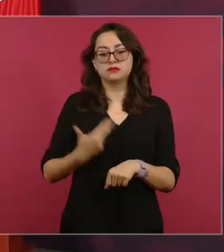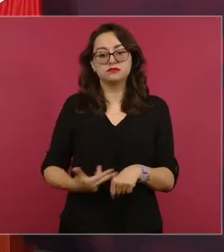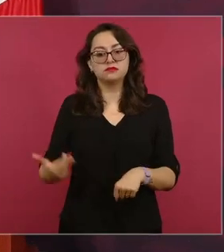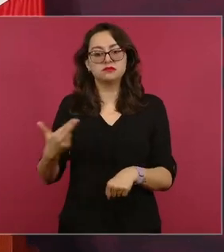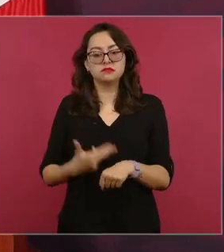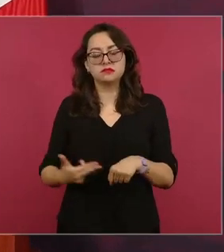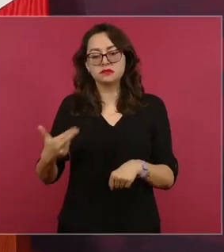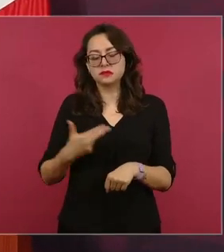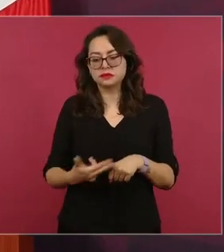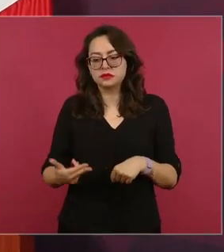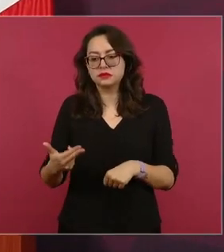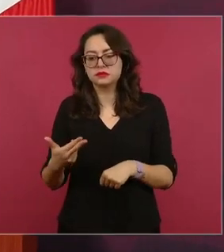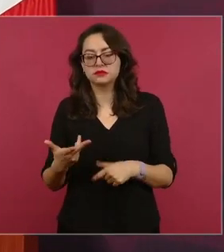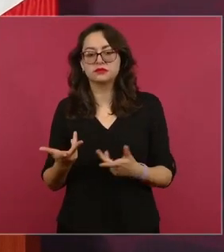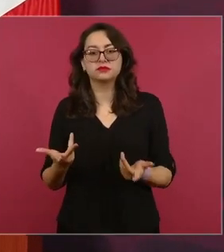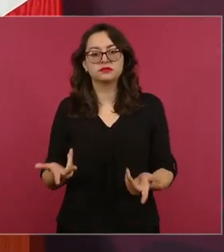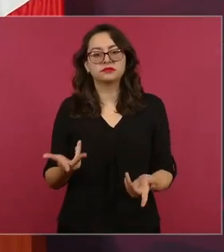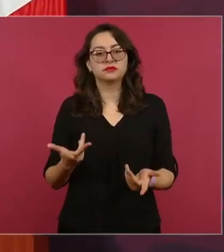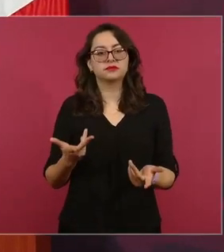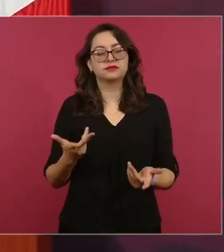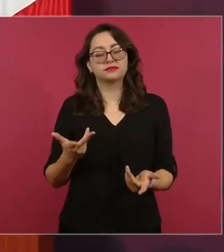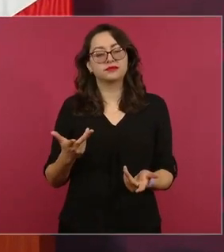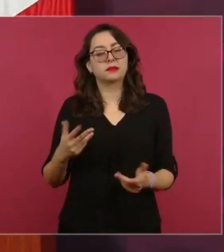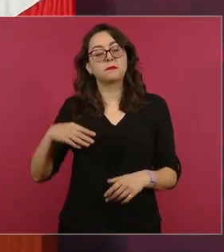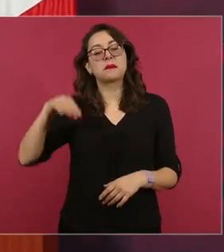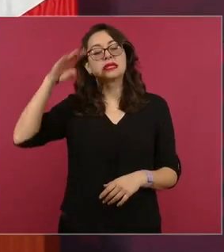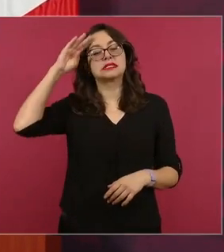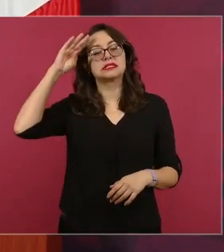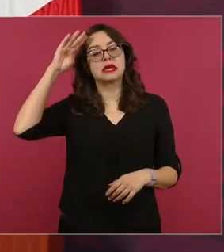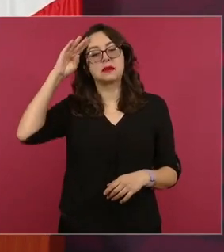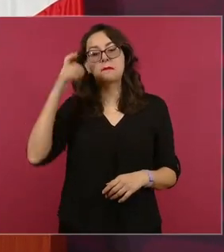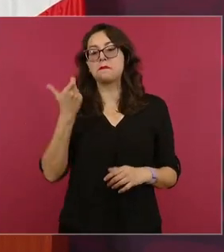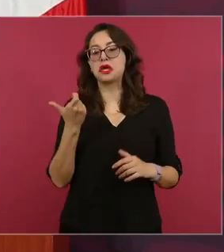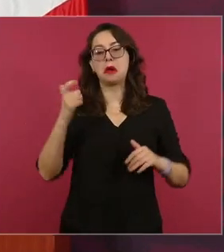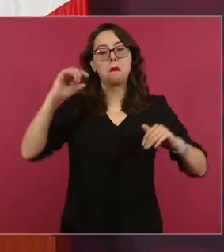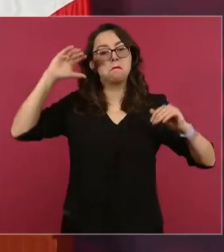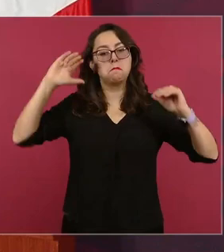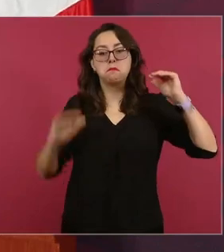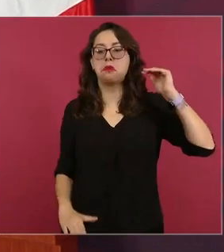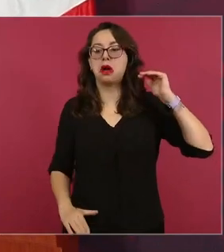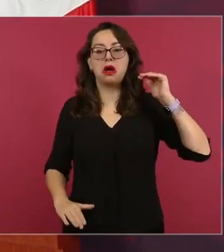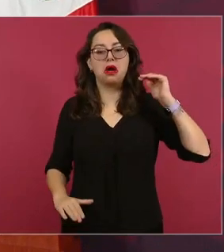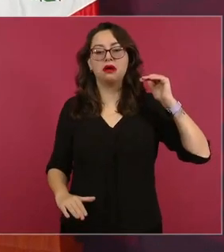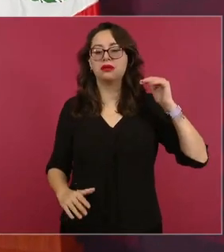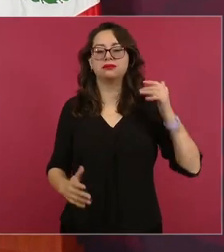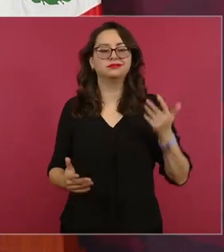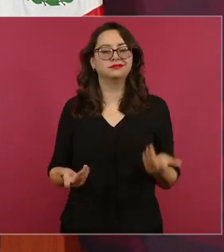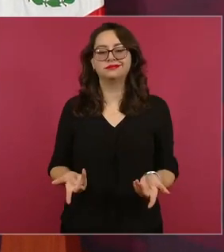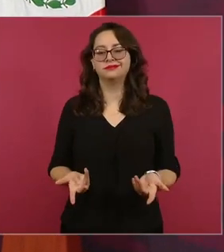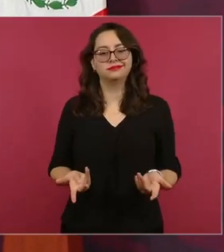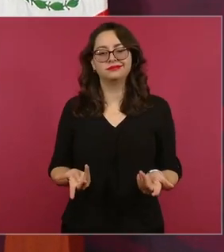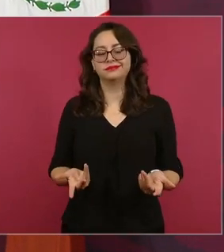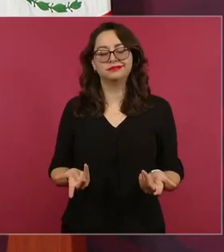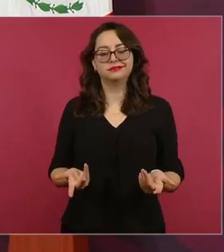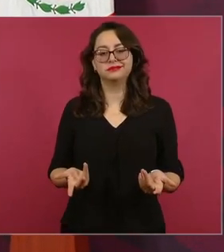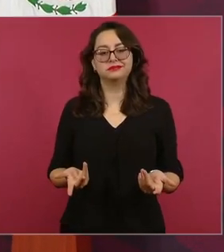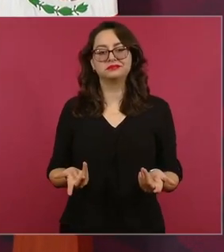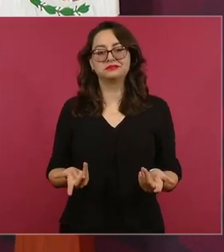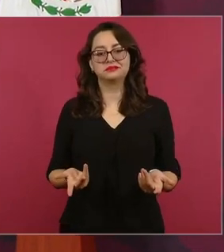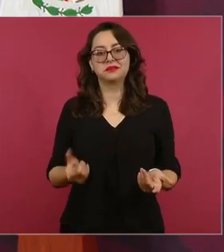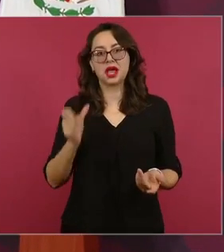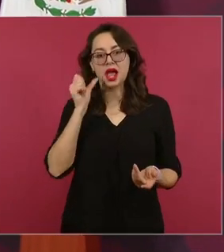ya dejaba de ser el superpeso y